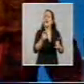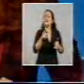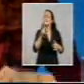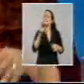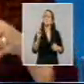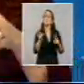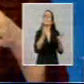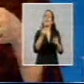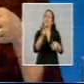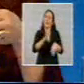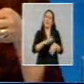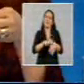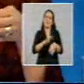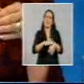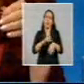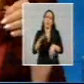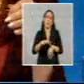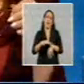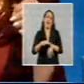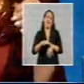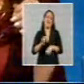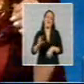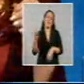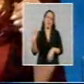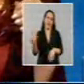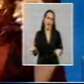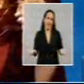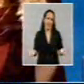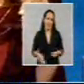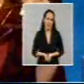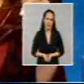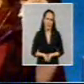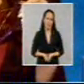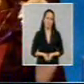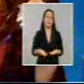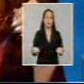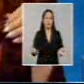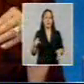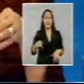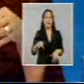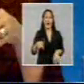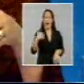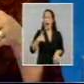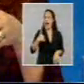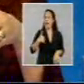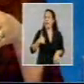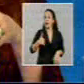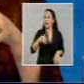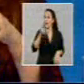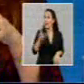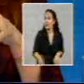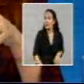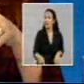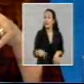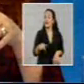nos han robado a todos los argentinos. Y en esta Argentina, en la que